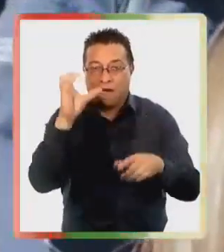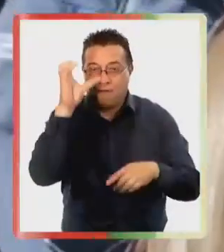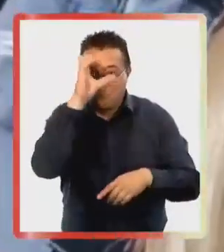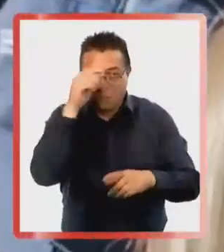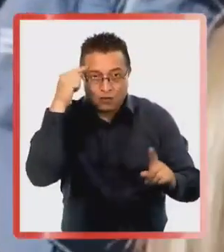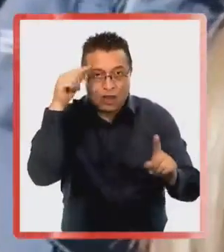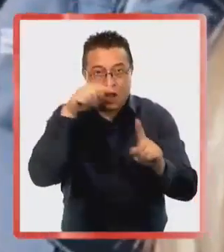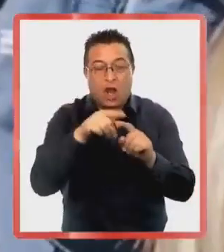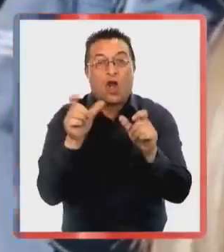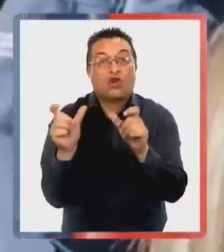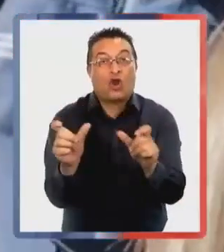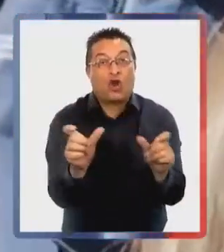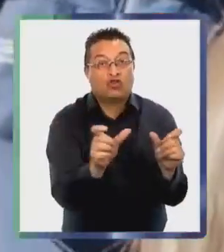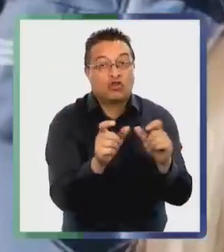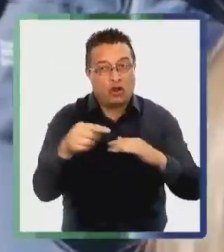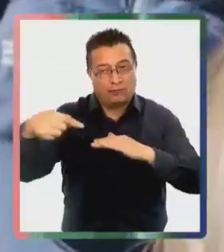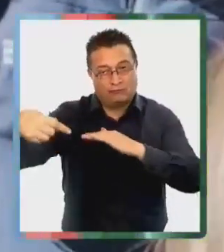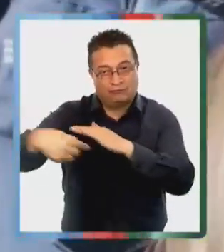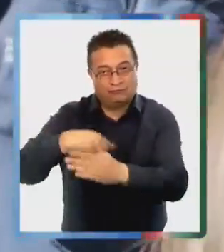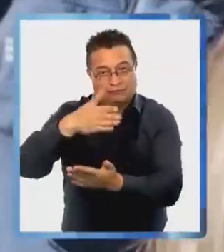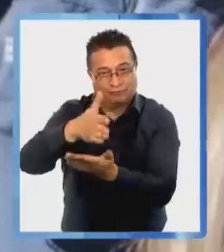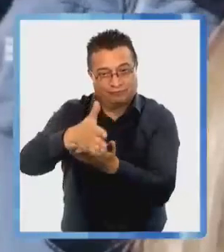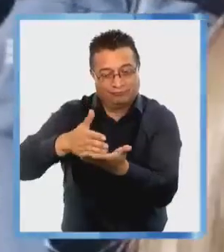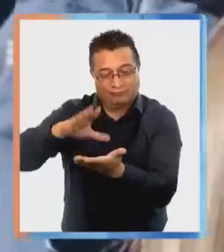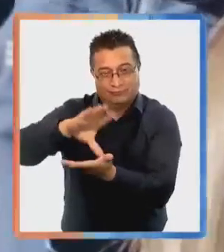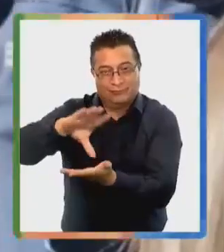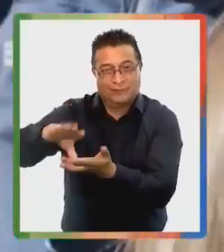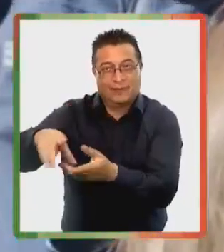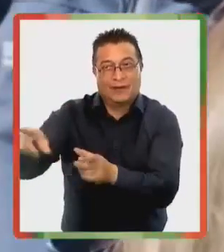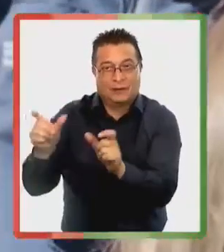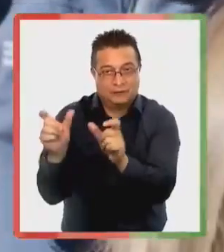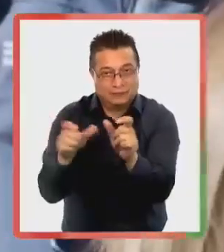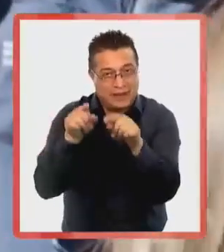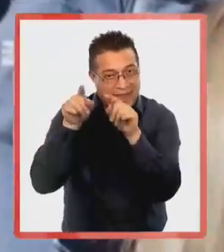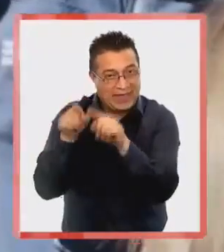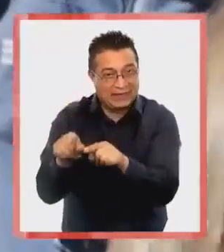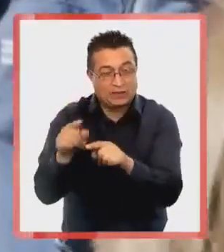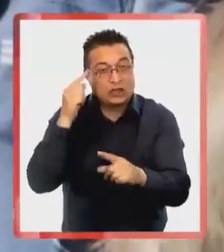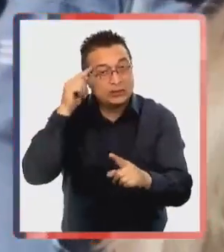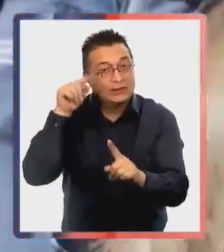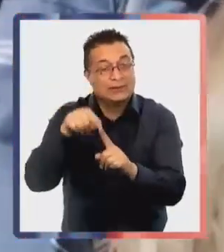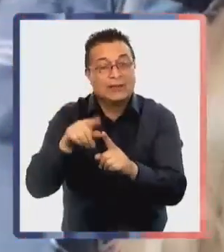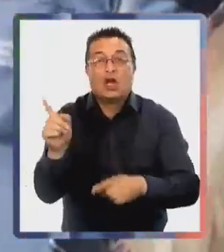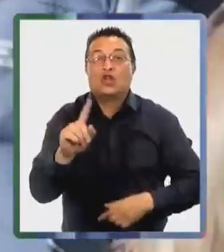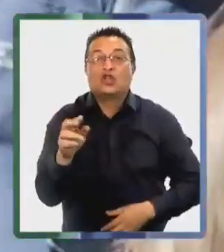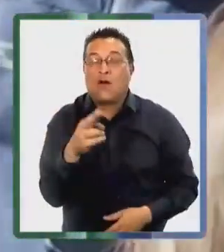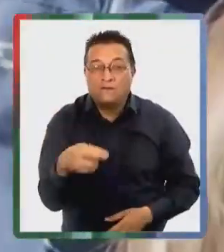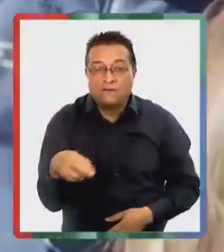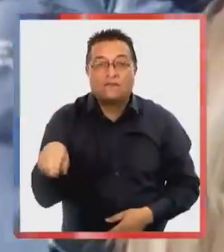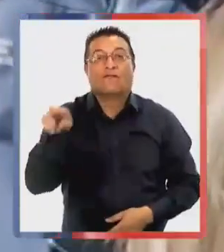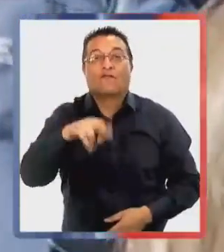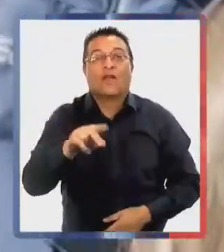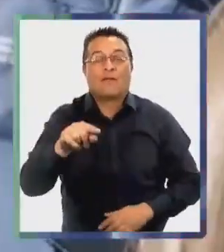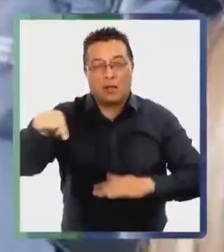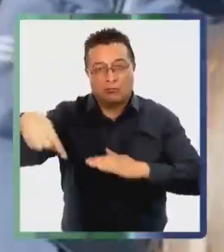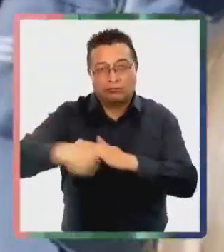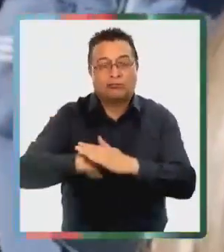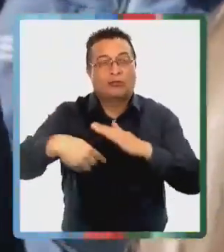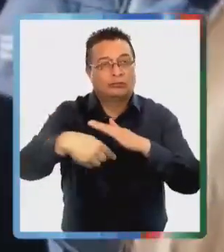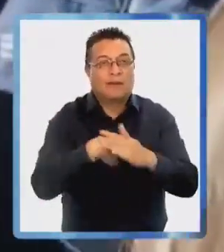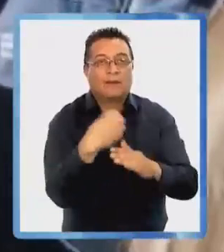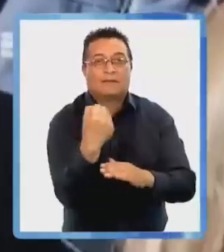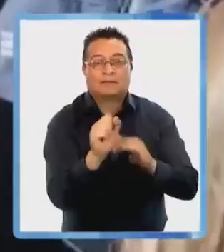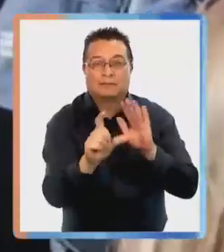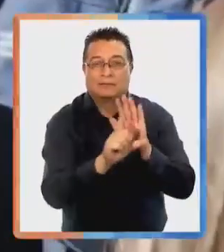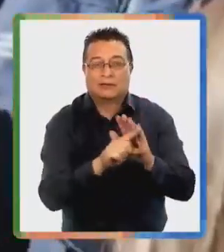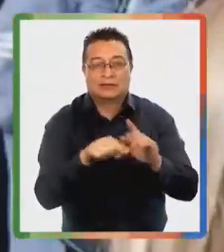que apunta es a que no vuelvan a seguir entrando personas irregularmente al país. Lo que tenemos que hacer